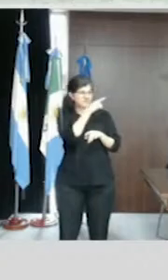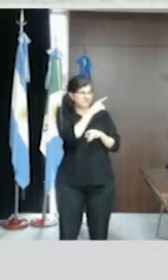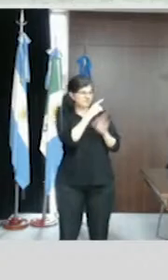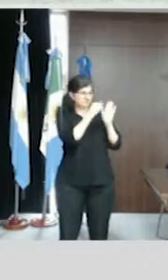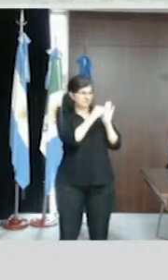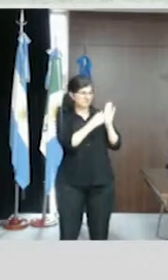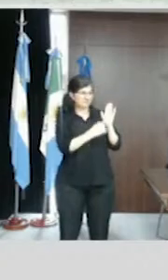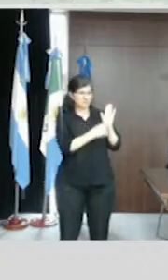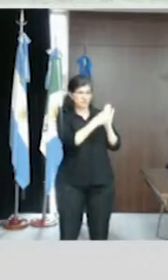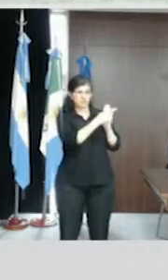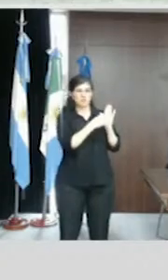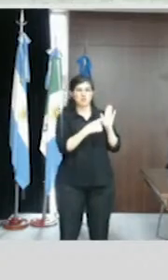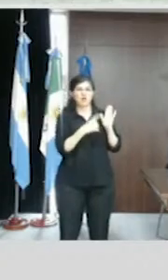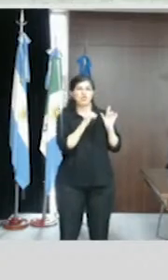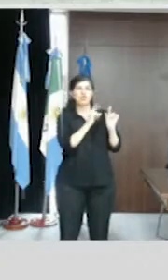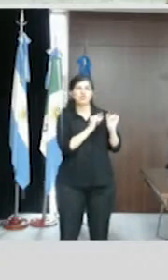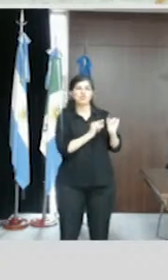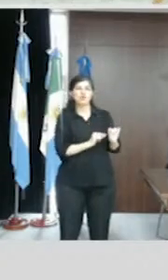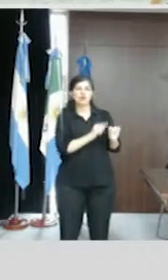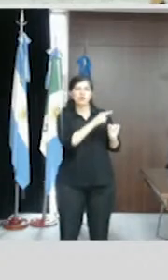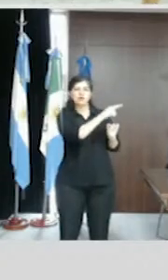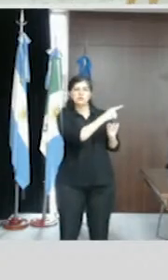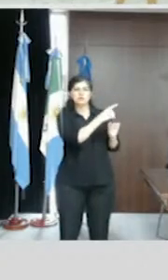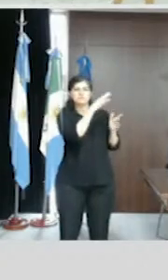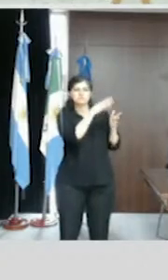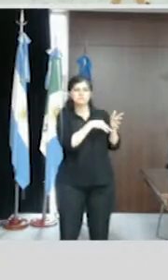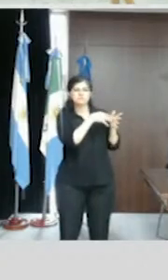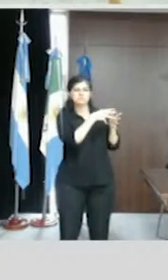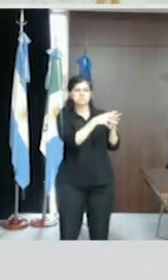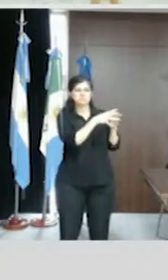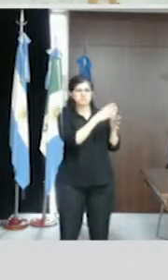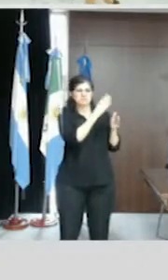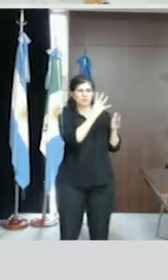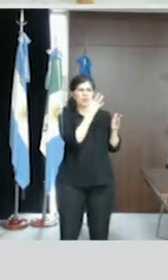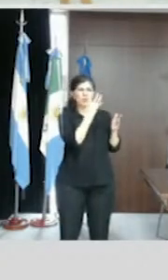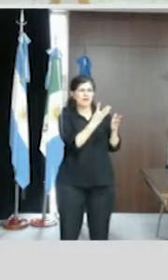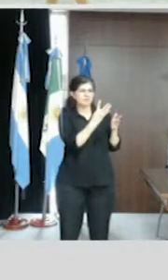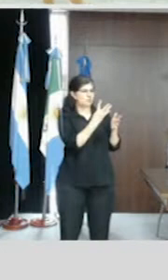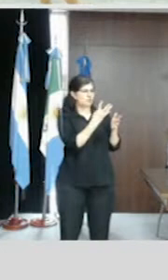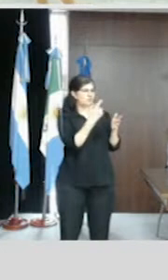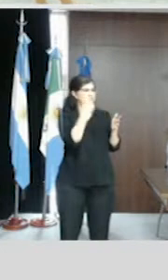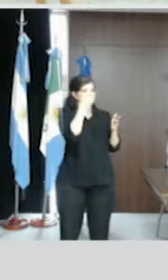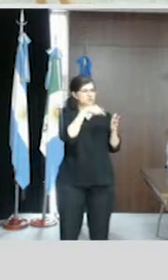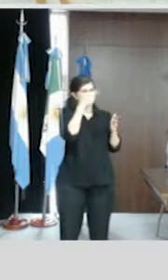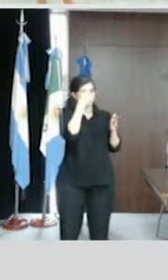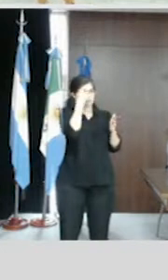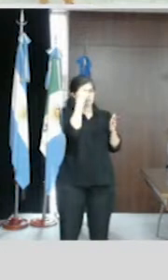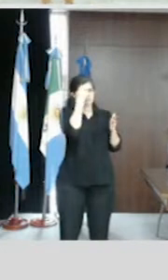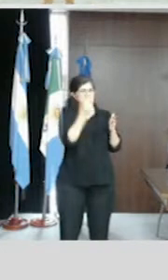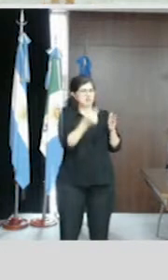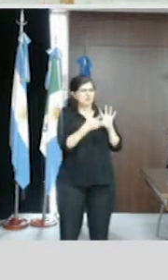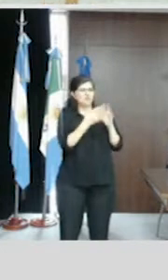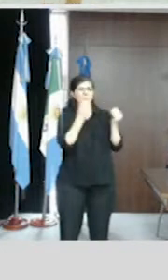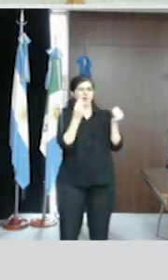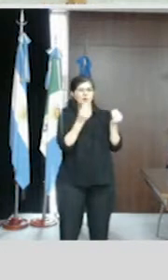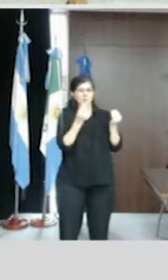corte es 4, todas tienen como un corte en 4. ¿Y por qué un corte? Nosotros lo pensamos así, porque es el momento de empezar a medicar